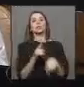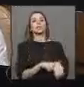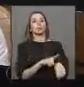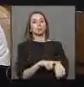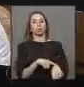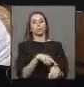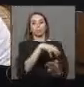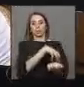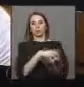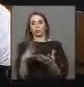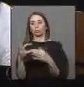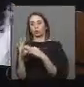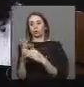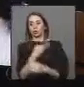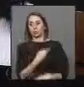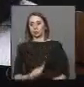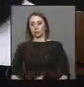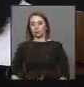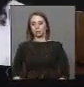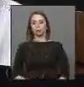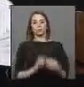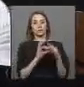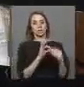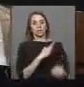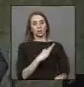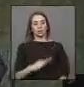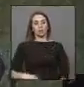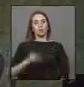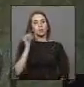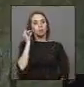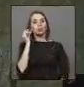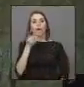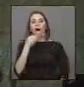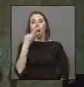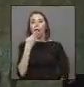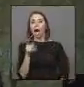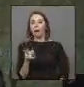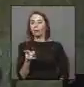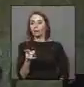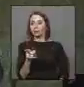nuestra región. Muchas gracias, presidente. Gracias, diputada Clemira Pacheco. Tiene la palabra